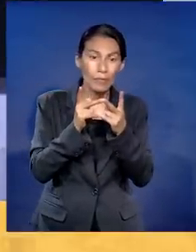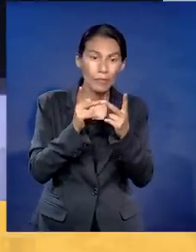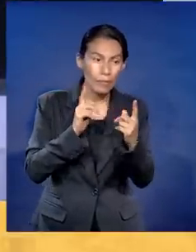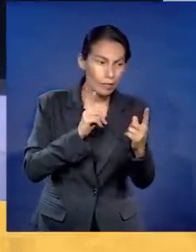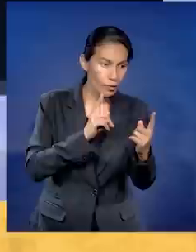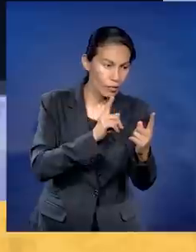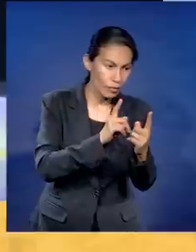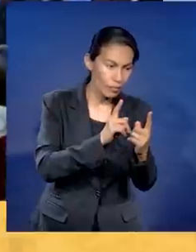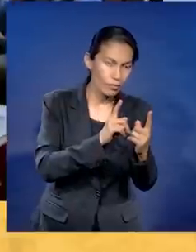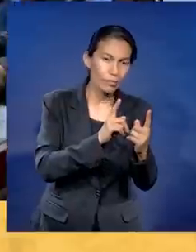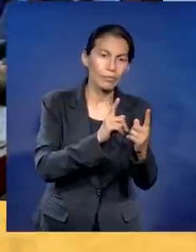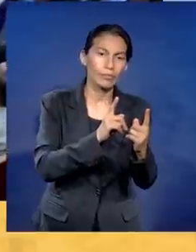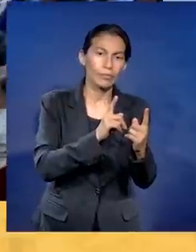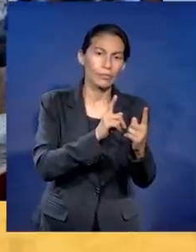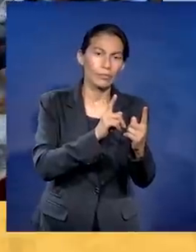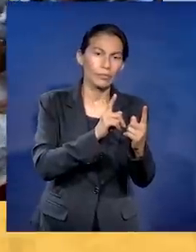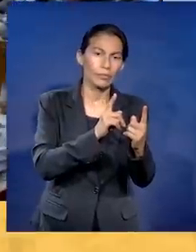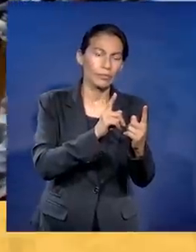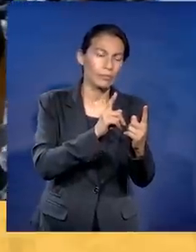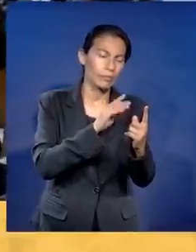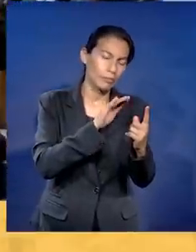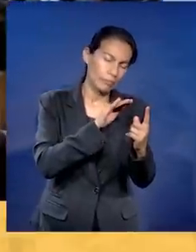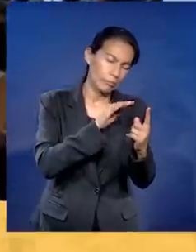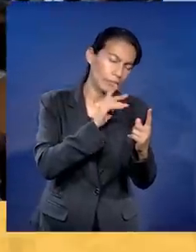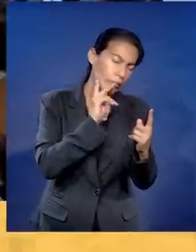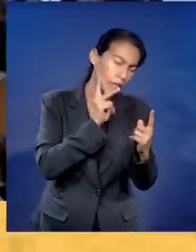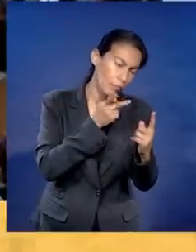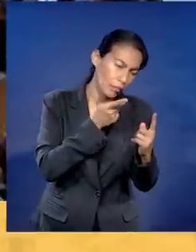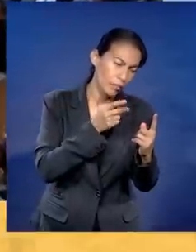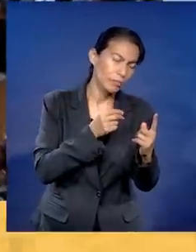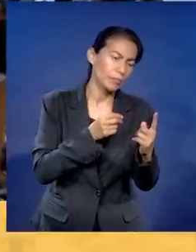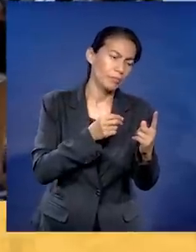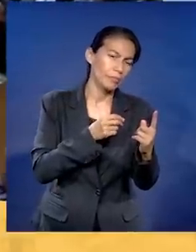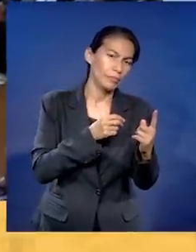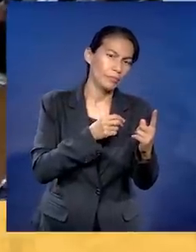Jesús se acercó con Pedro después que lo negó y le dijo, ven Pedro, ven.